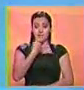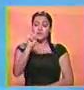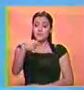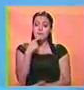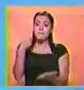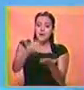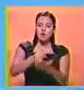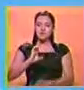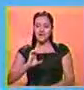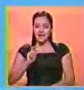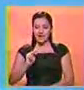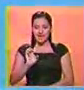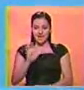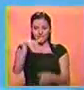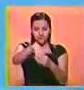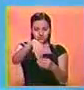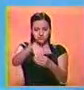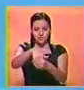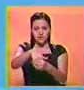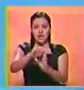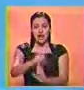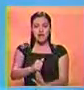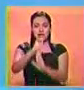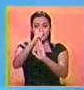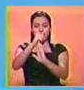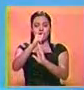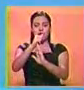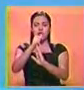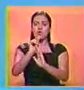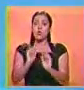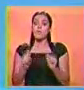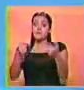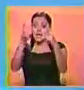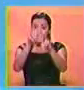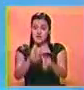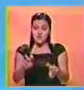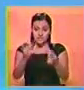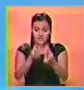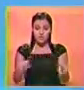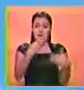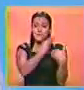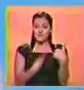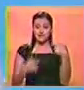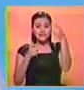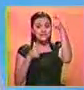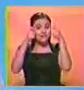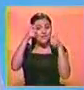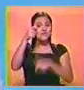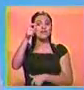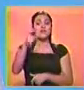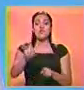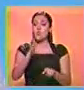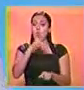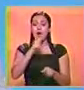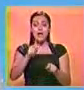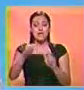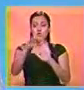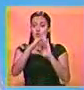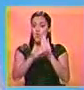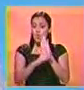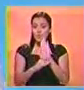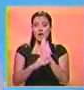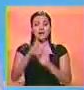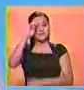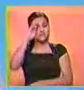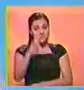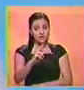del CNE, presidida por Vicente Díaz, solicitó que se inicie una investigación al presidente Hugo Chávez por presunta violación a las normas establecidas